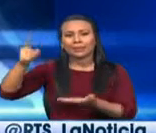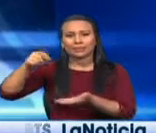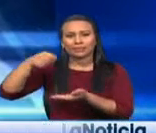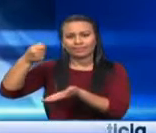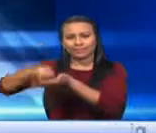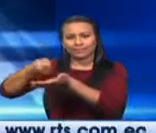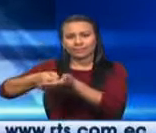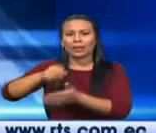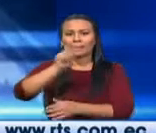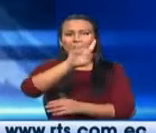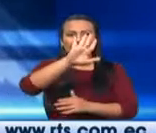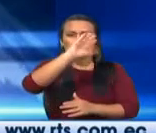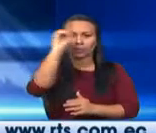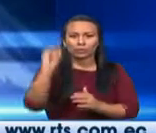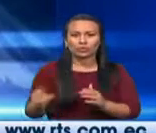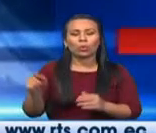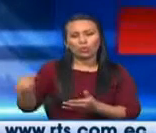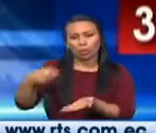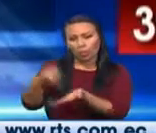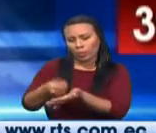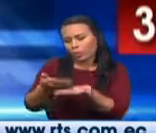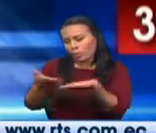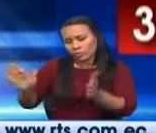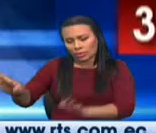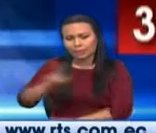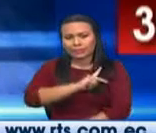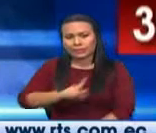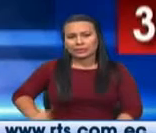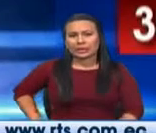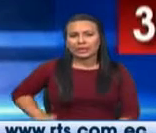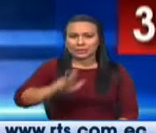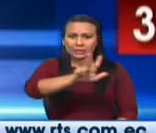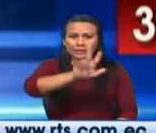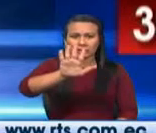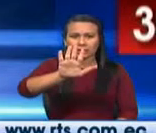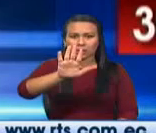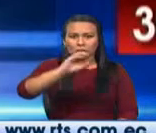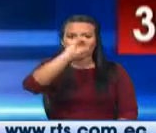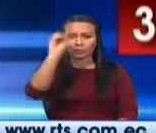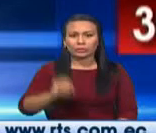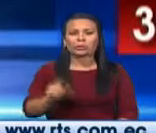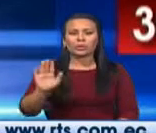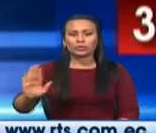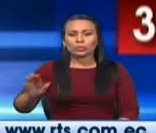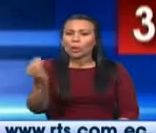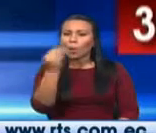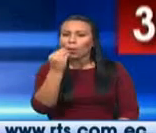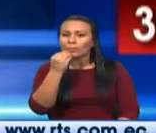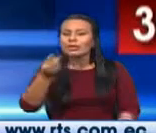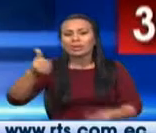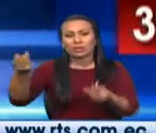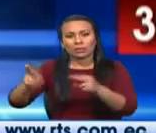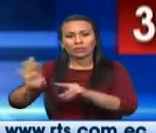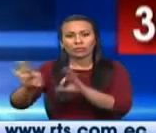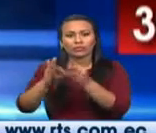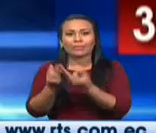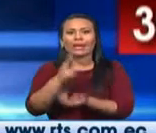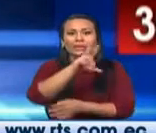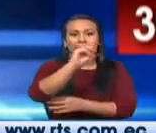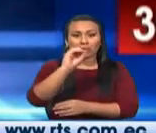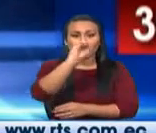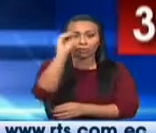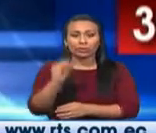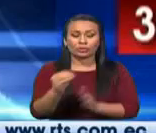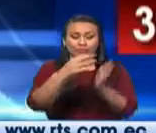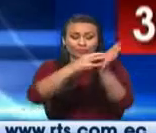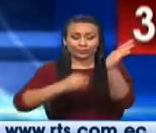de consumo y uso personal, 35% alimentos y necesidades de familiares y 30% para un